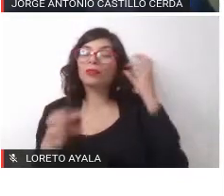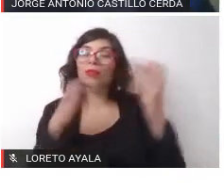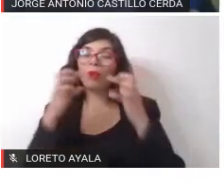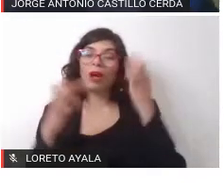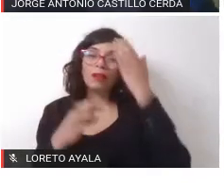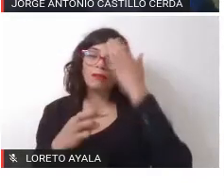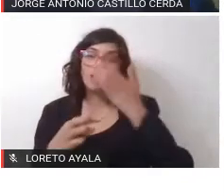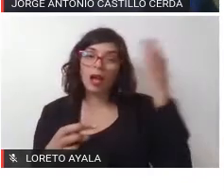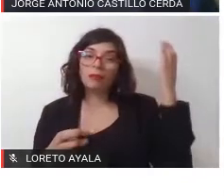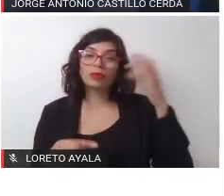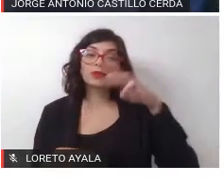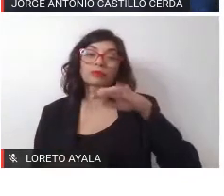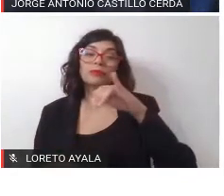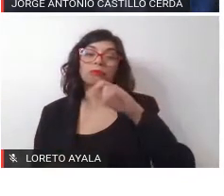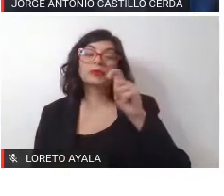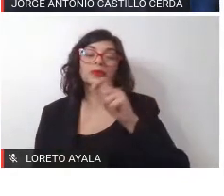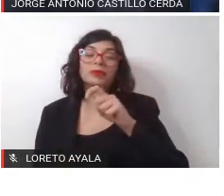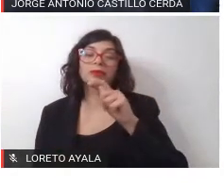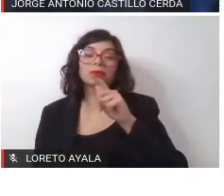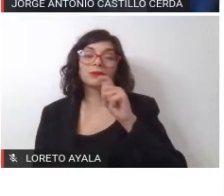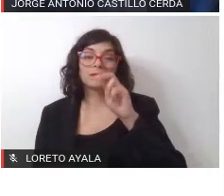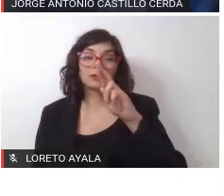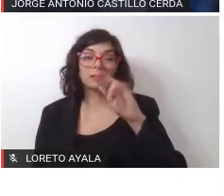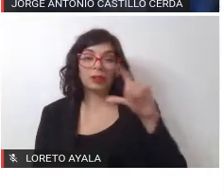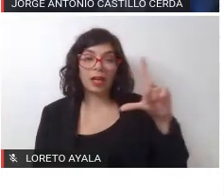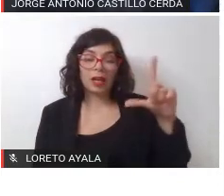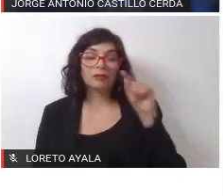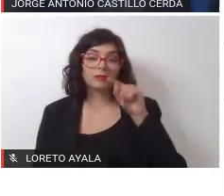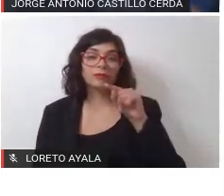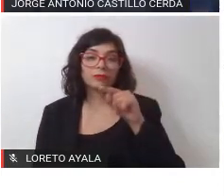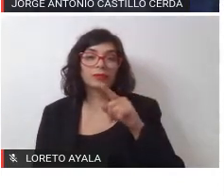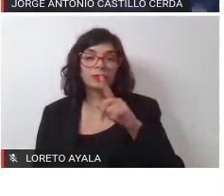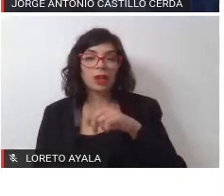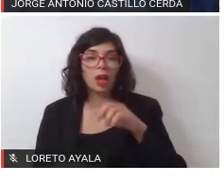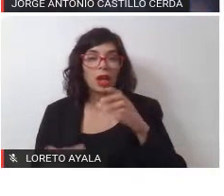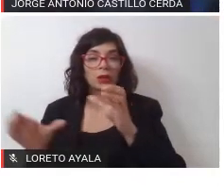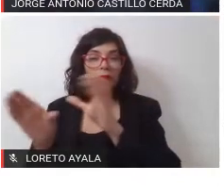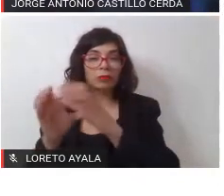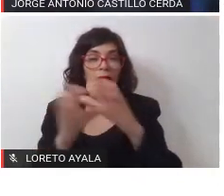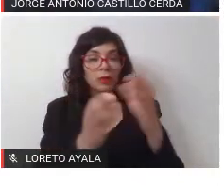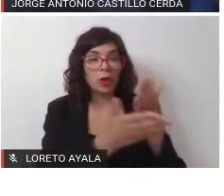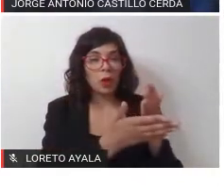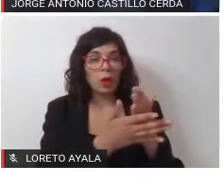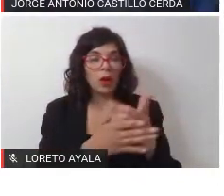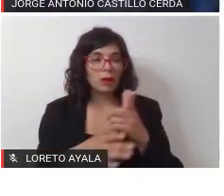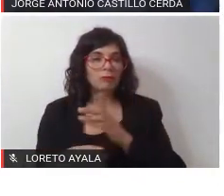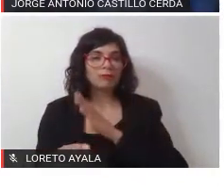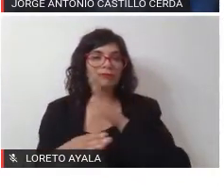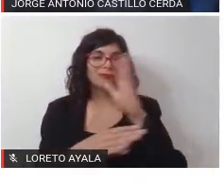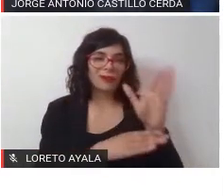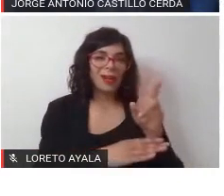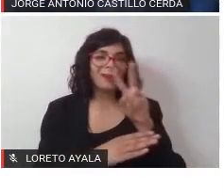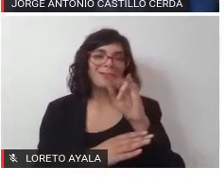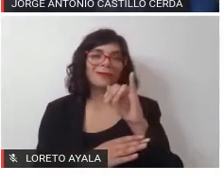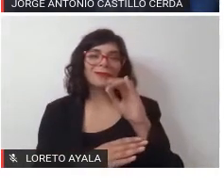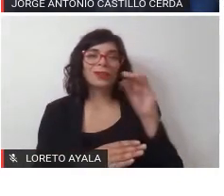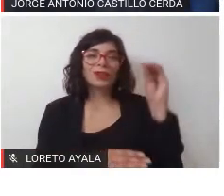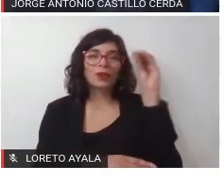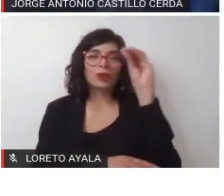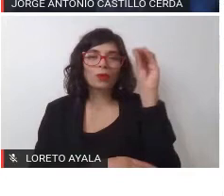en los proyectos que nos presentan los microcentros, parten para Vicuña y